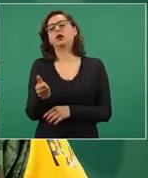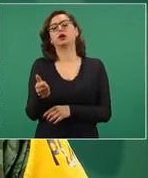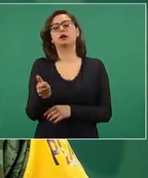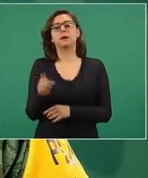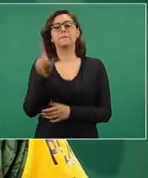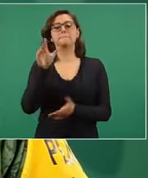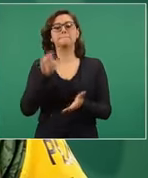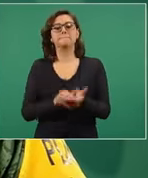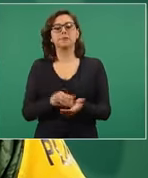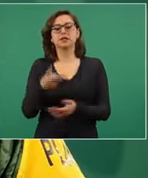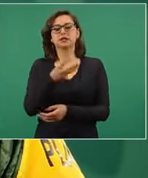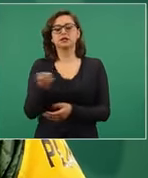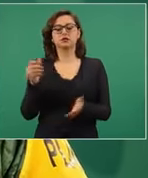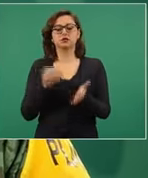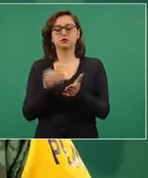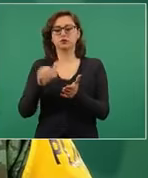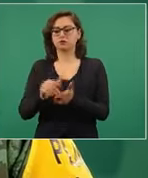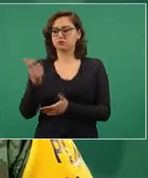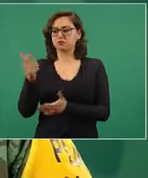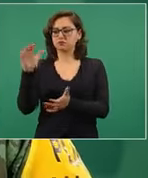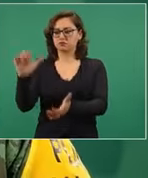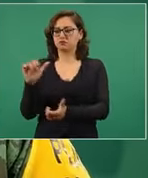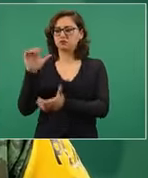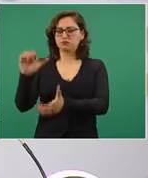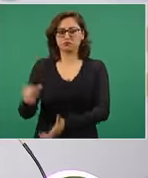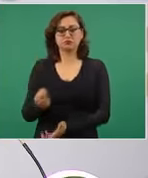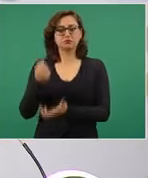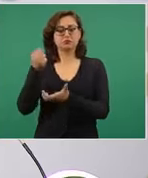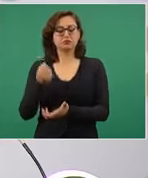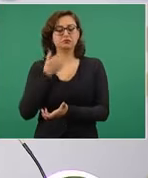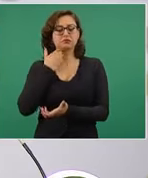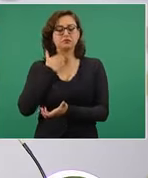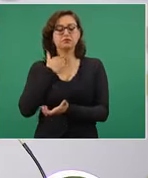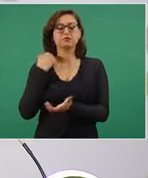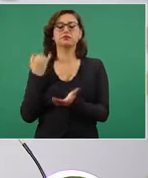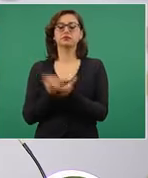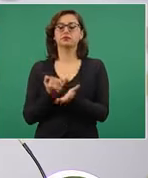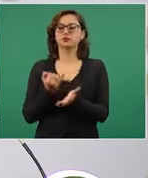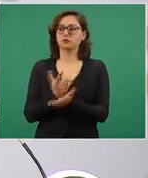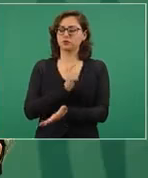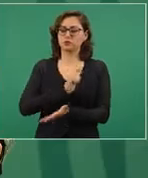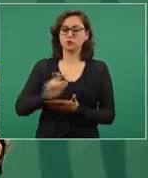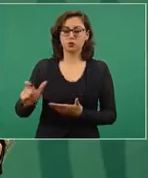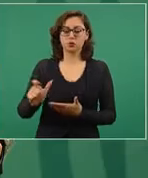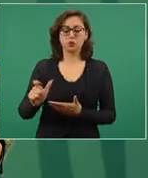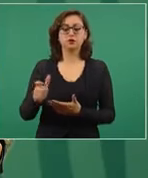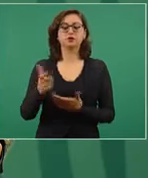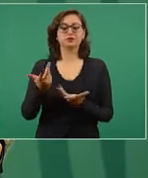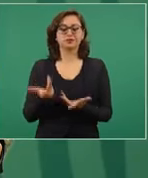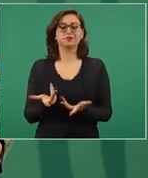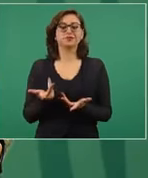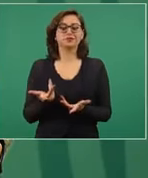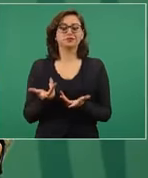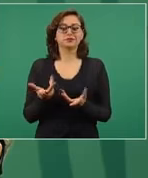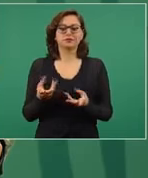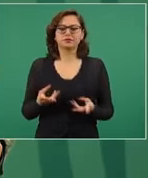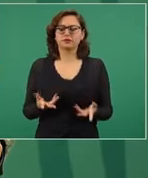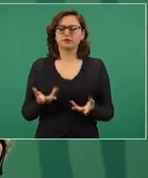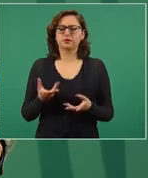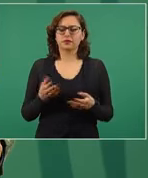aproximadamente 1.300 millones de pesos en la recaudación fiscal, que también tiene que ver con la presencia, con los procedimientos,